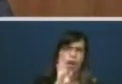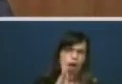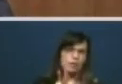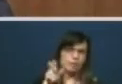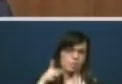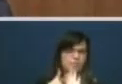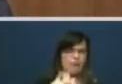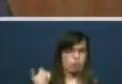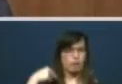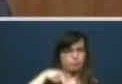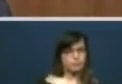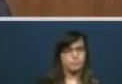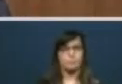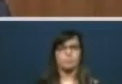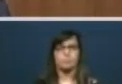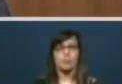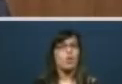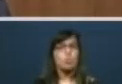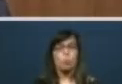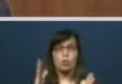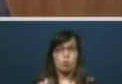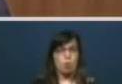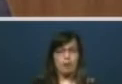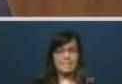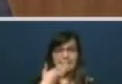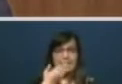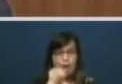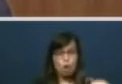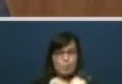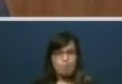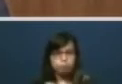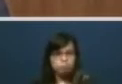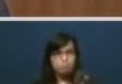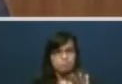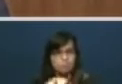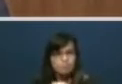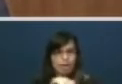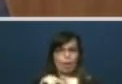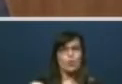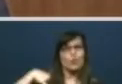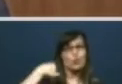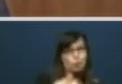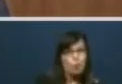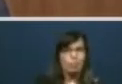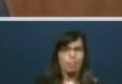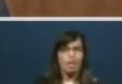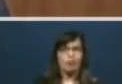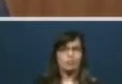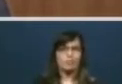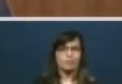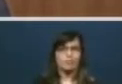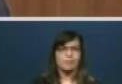la intervención pues no cabe duda de que la reactivación económica incidirá en la mejor evolución